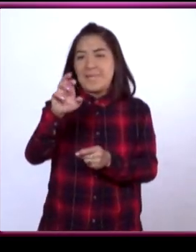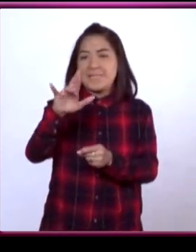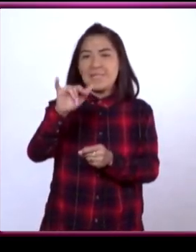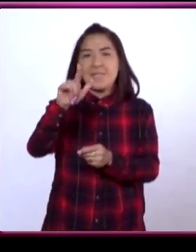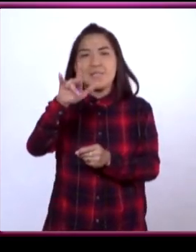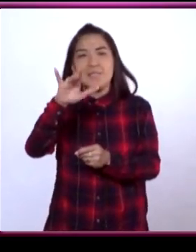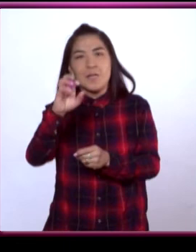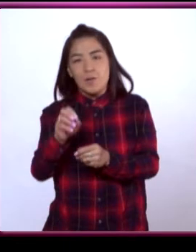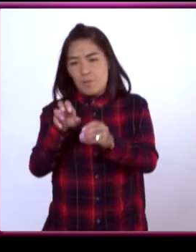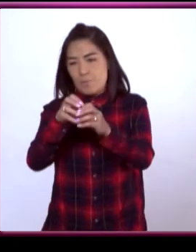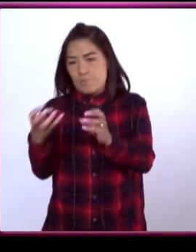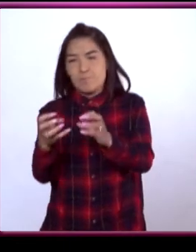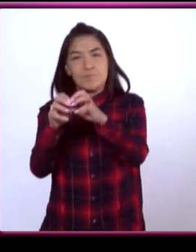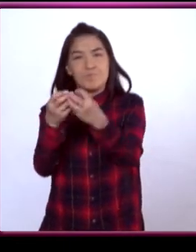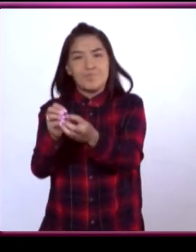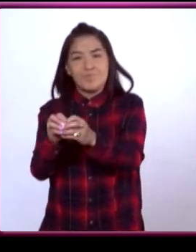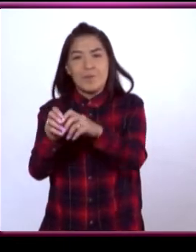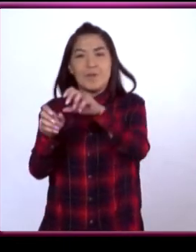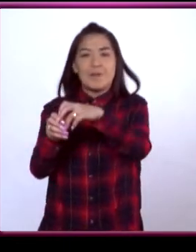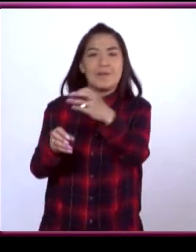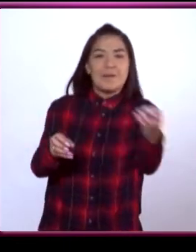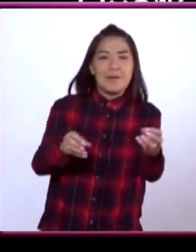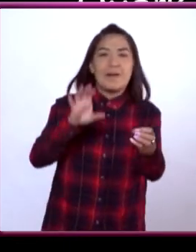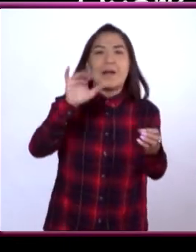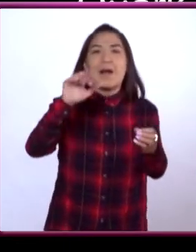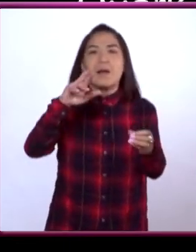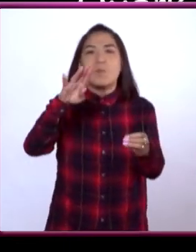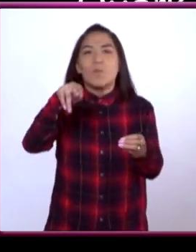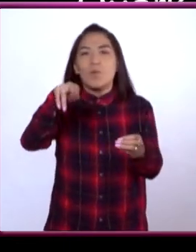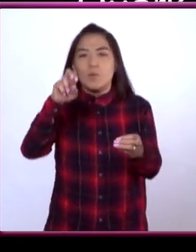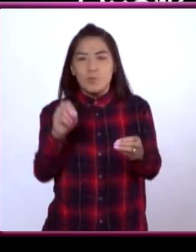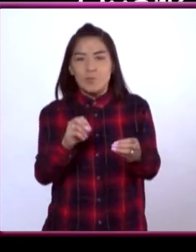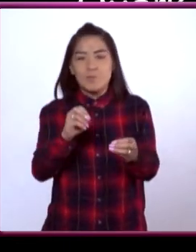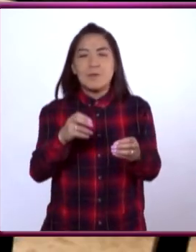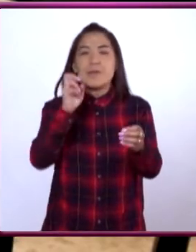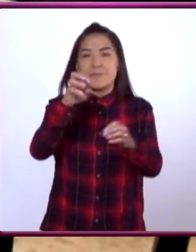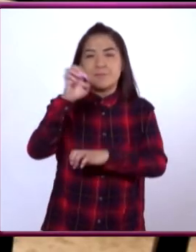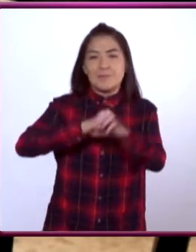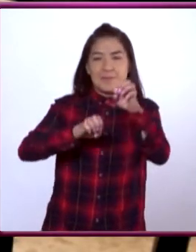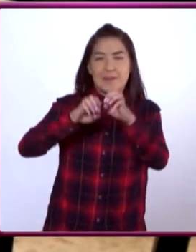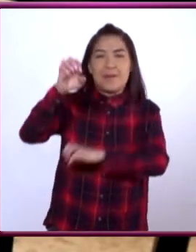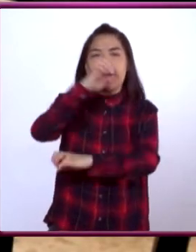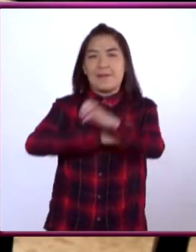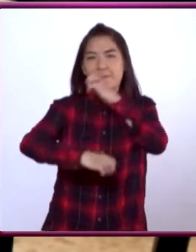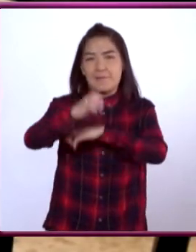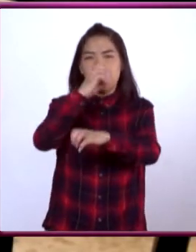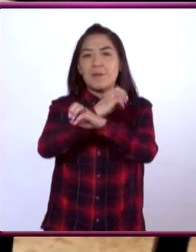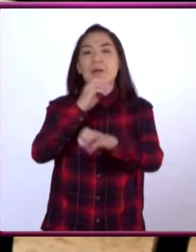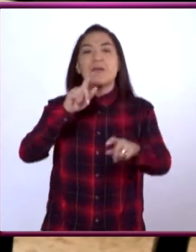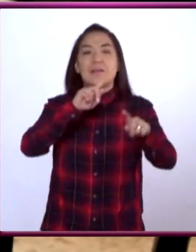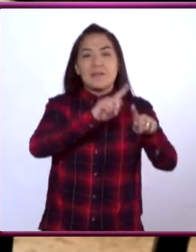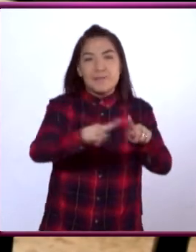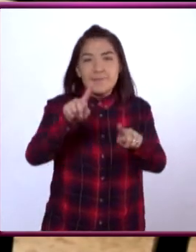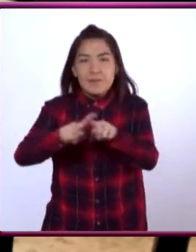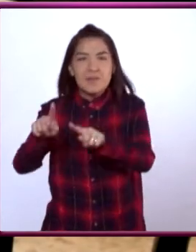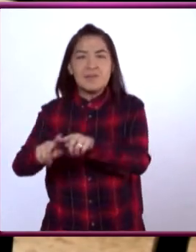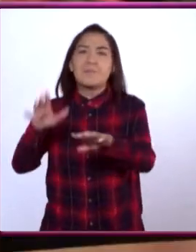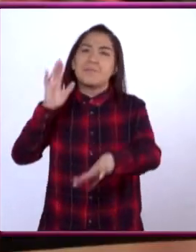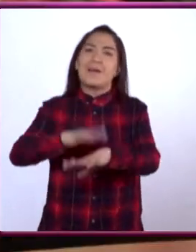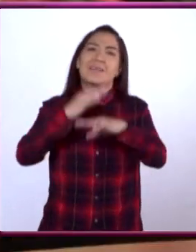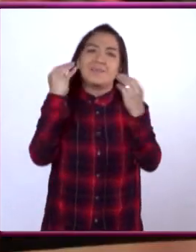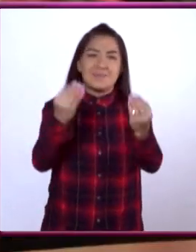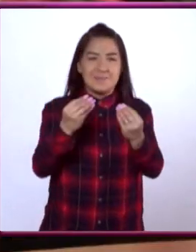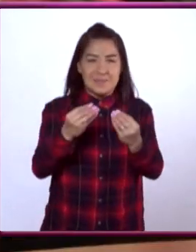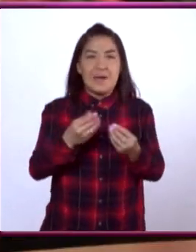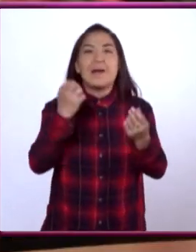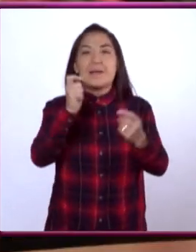del berilio, porque hay una conexión con el carbono, uno de los elementos principales para que se dé vida.